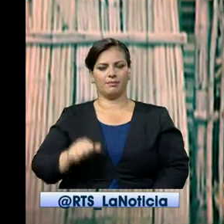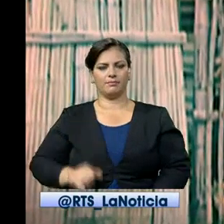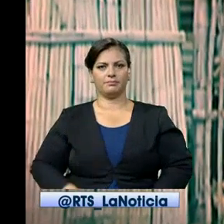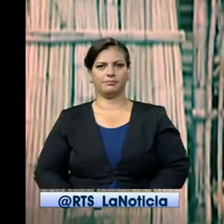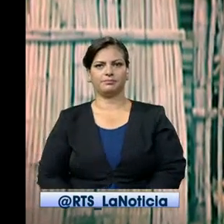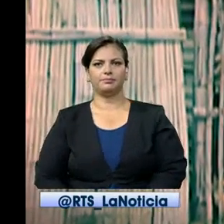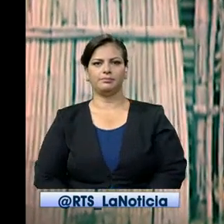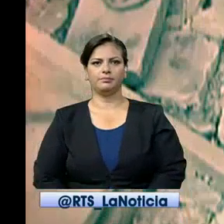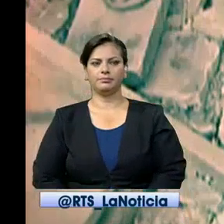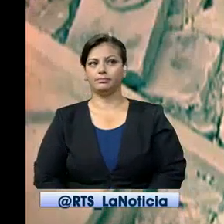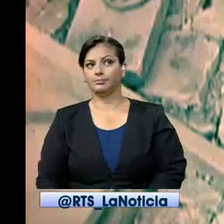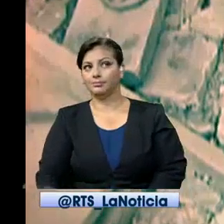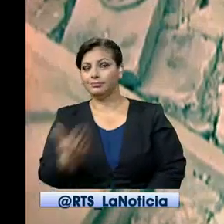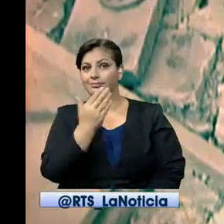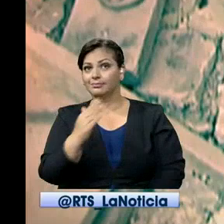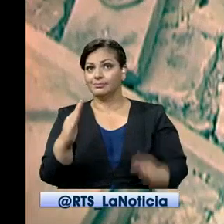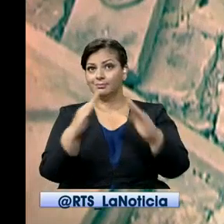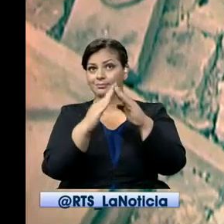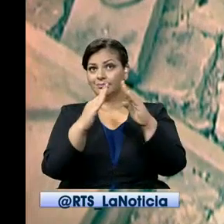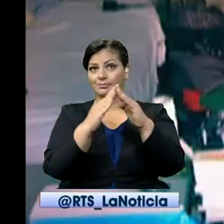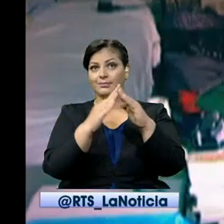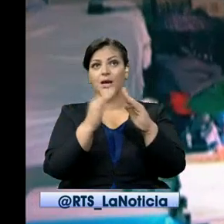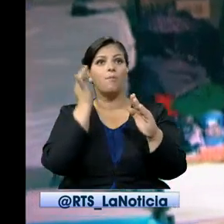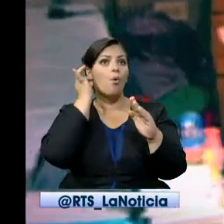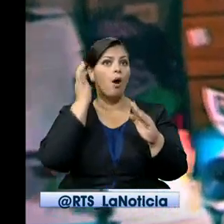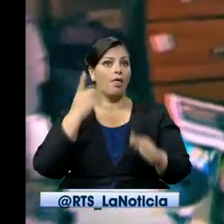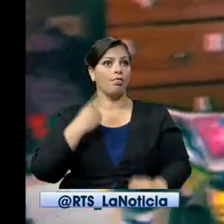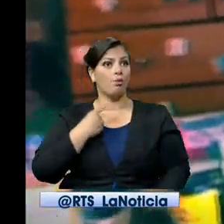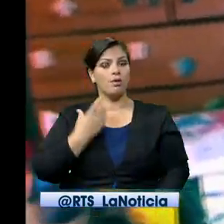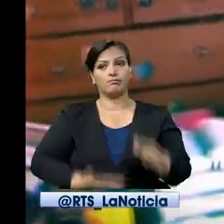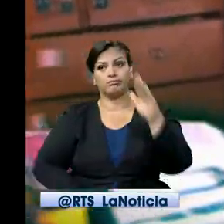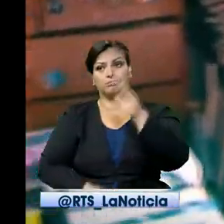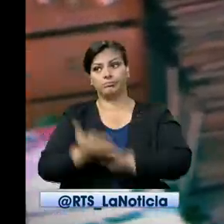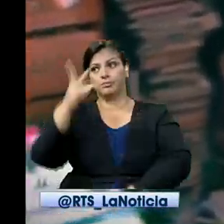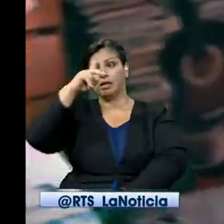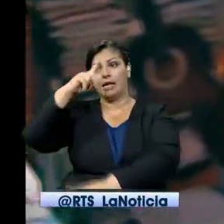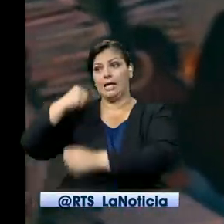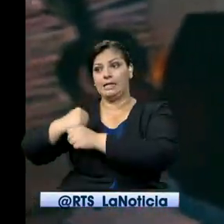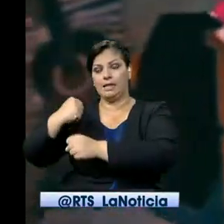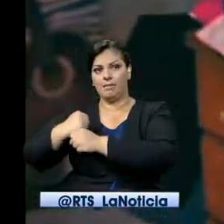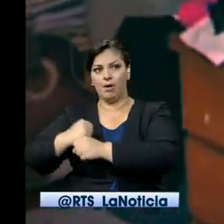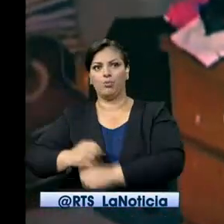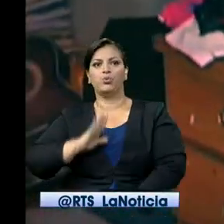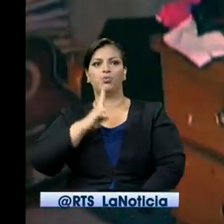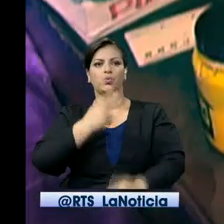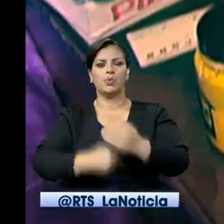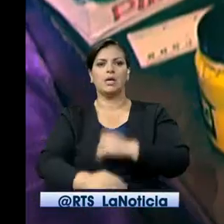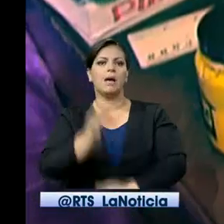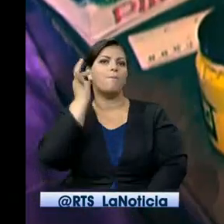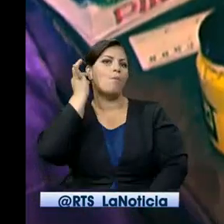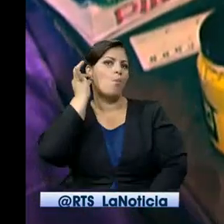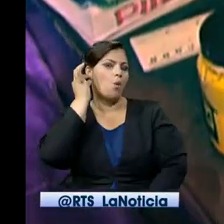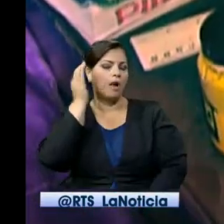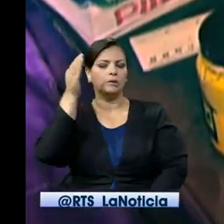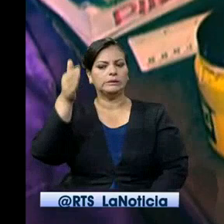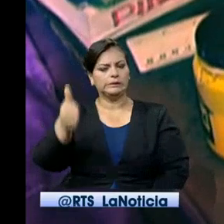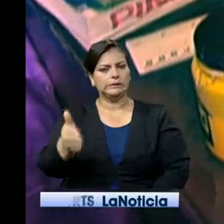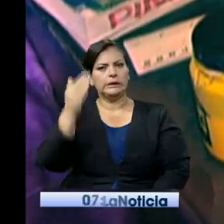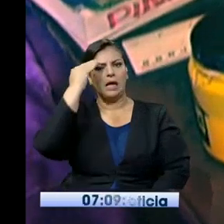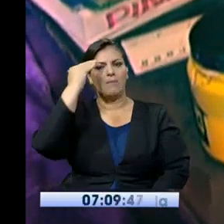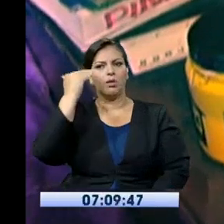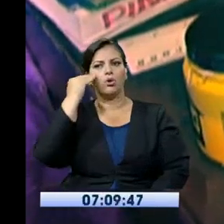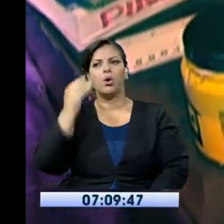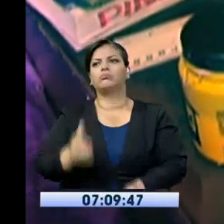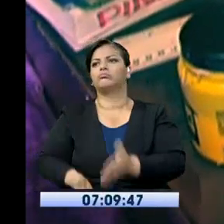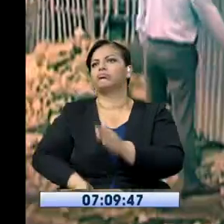Aprovechando que la dueña del inmueble se encontraba trabajando, que la hija menor acudió a su colegio y que la mayor debió realizar una tarea para